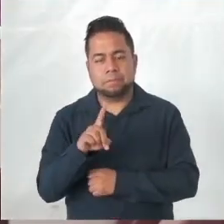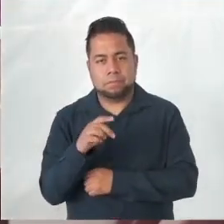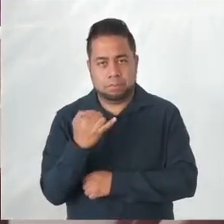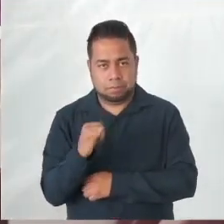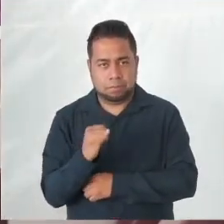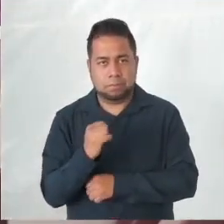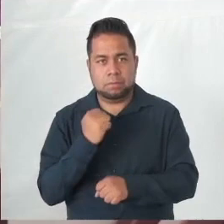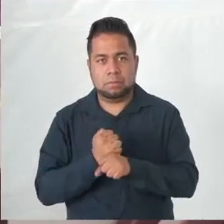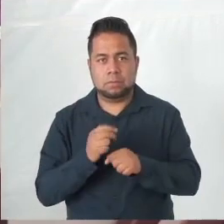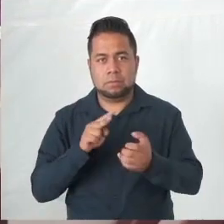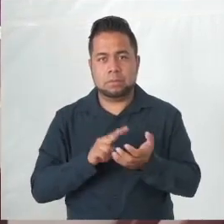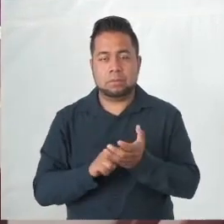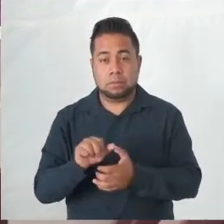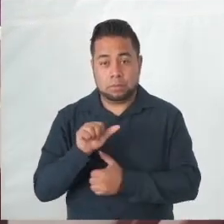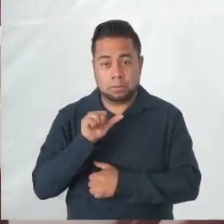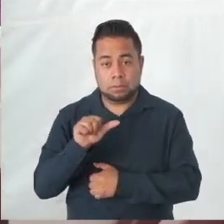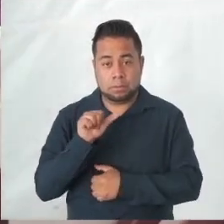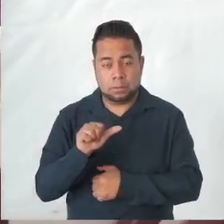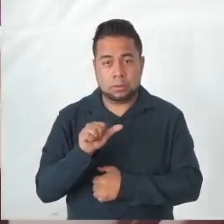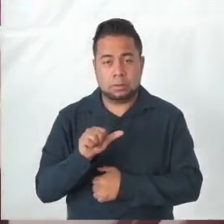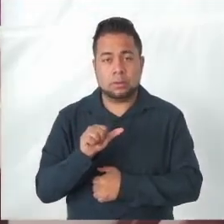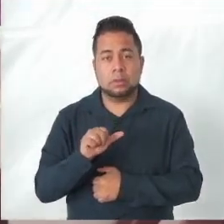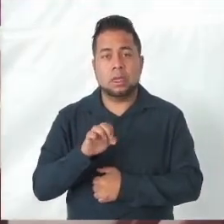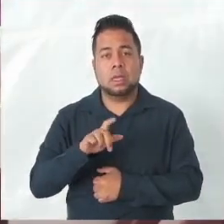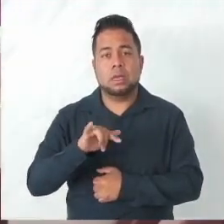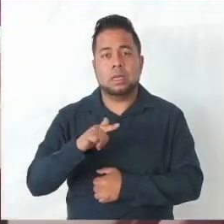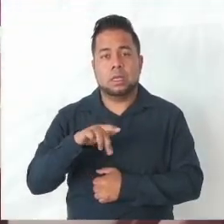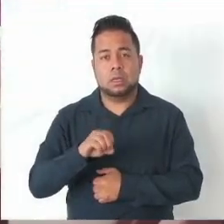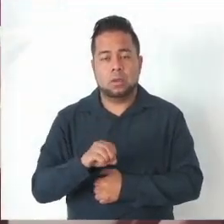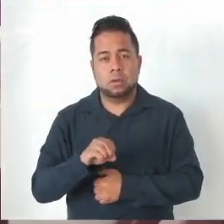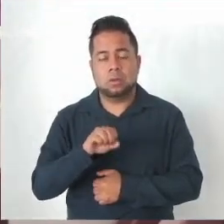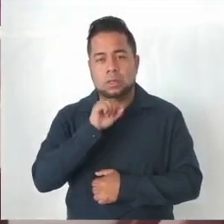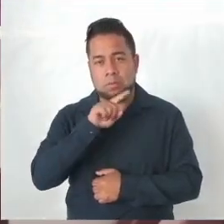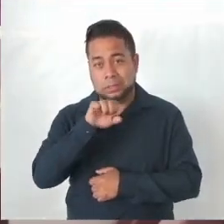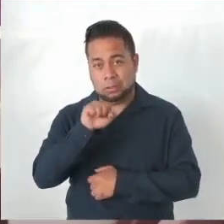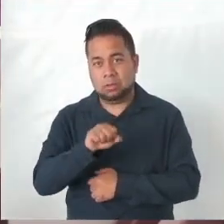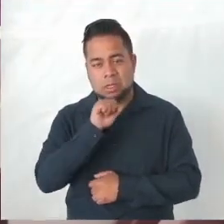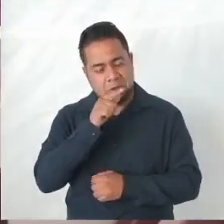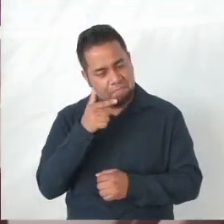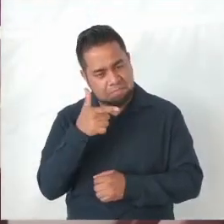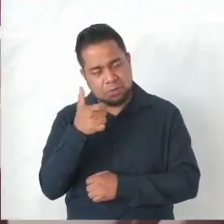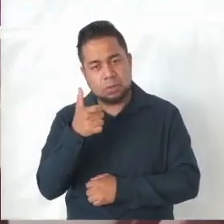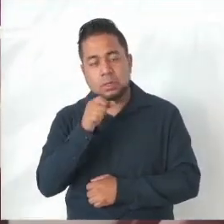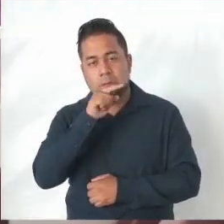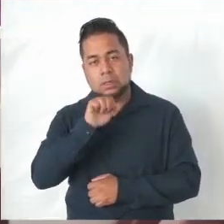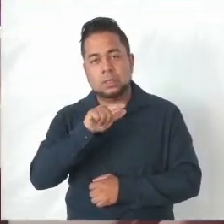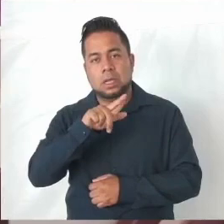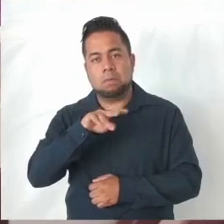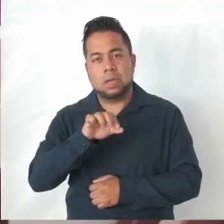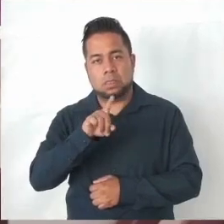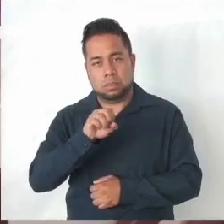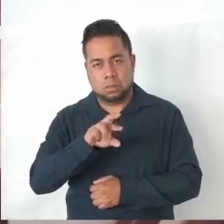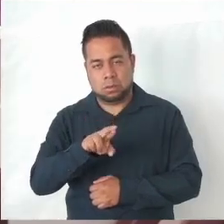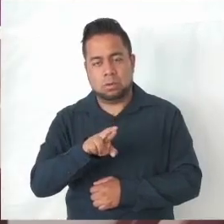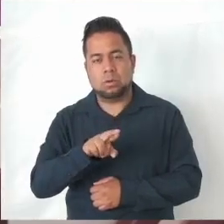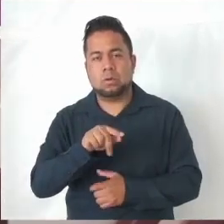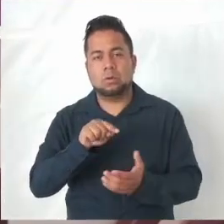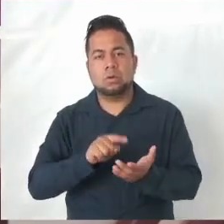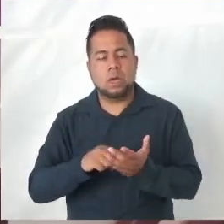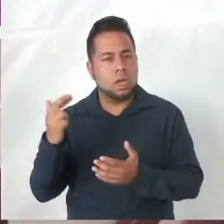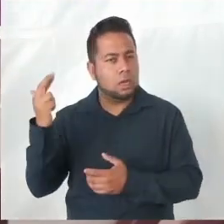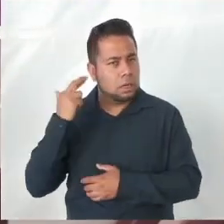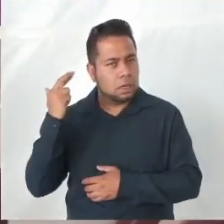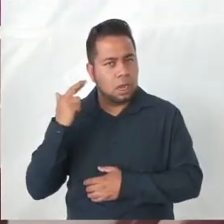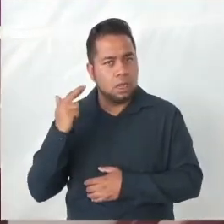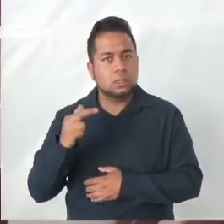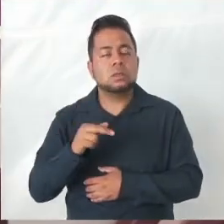junio de 2016, Elidio Ramos del Sur también fue ultimado. Salvador Olmos García, de Radio Tuún,